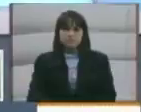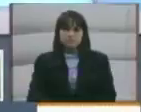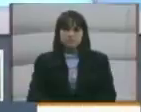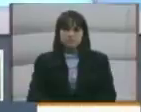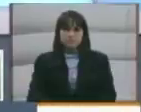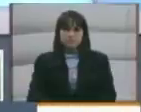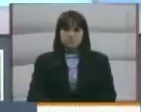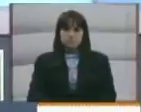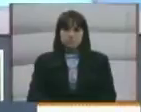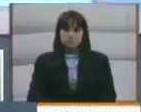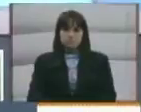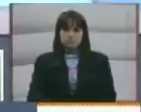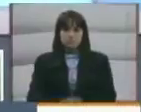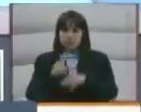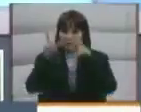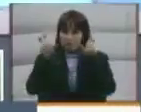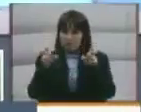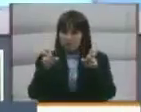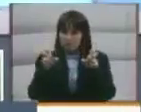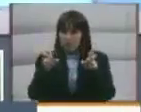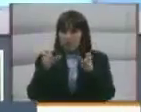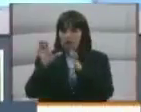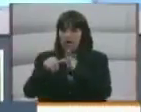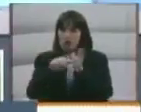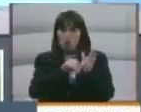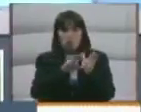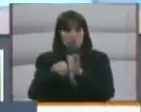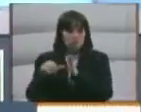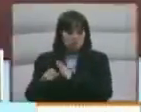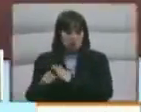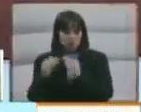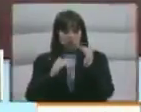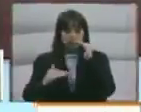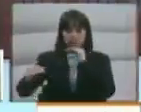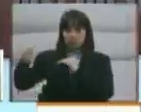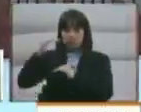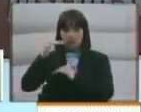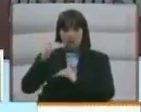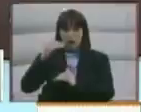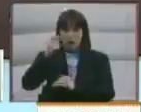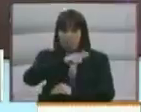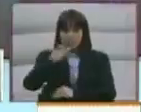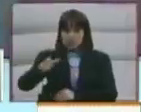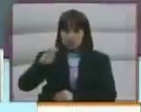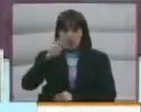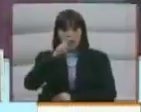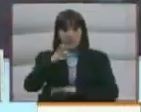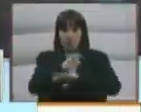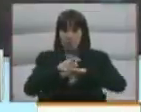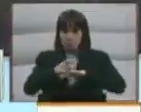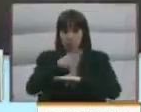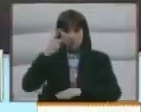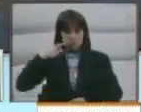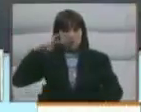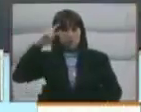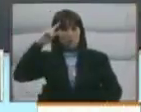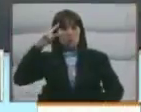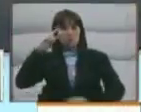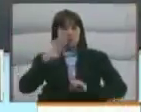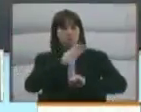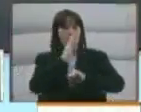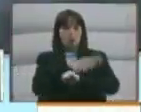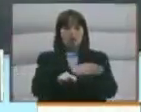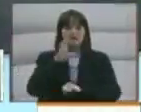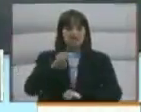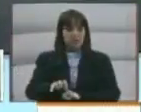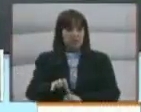El tema de la corrupción, el tema de los vivos que, haciéndose del poder que le da el Estado, se quedan